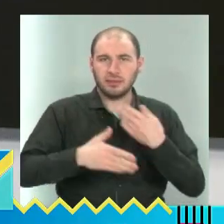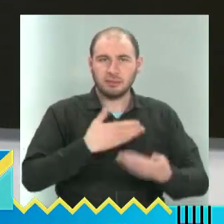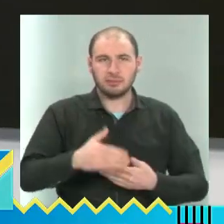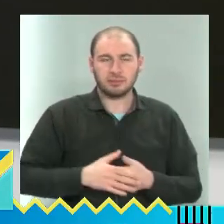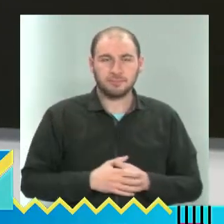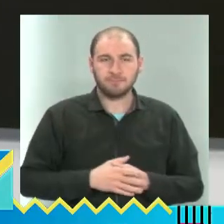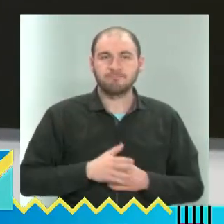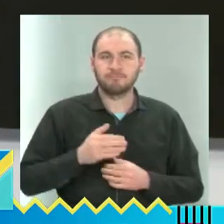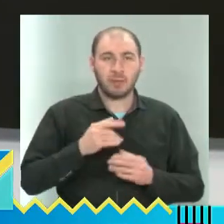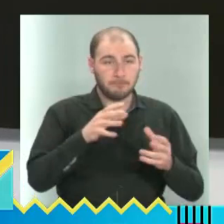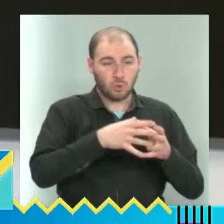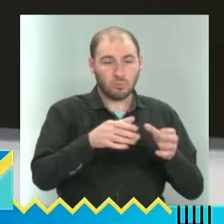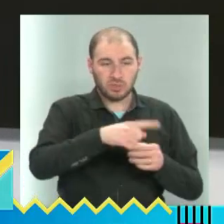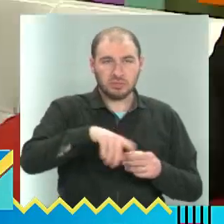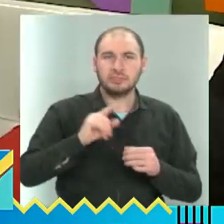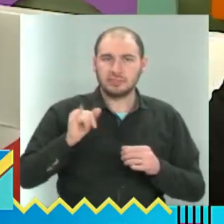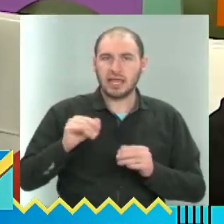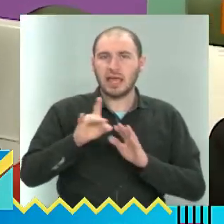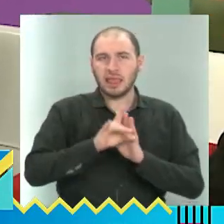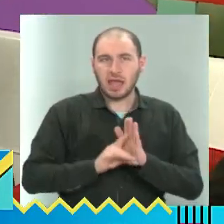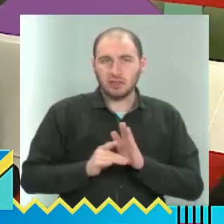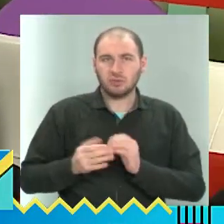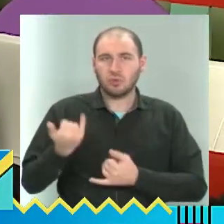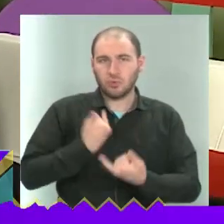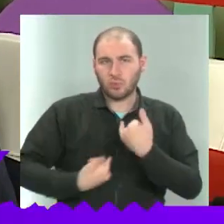esa población. Estamos atentos a datos que